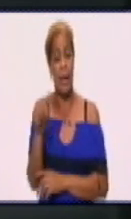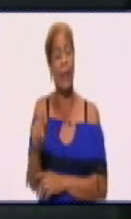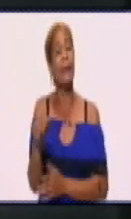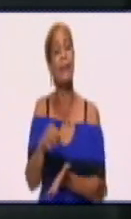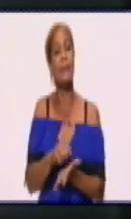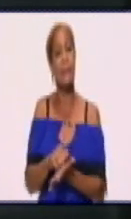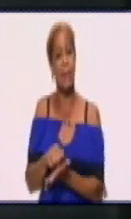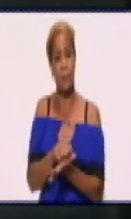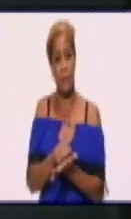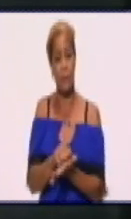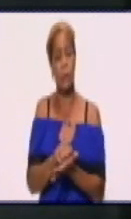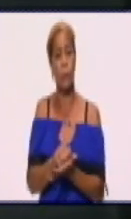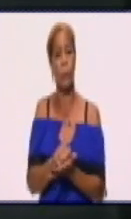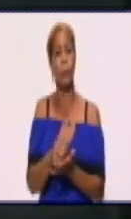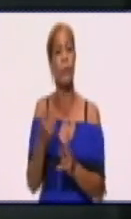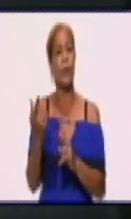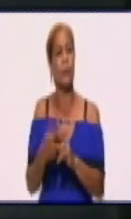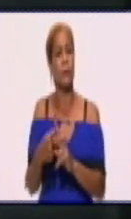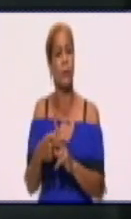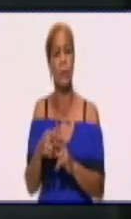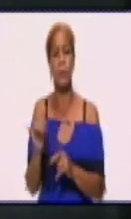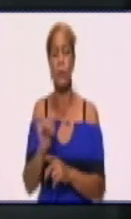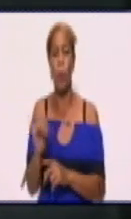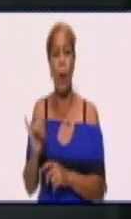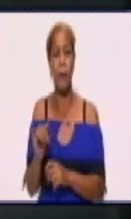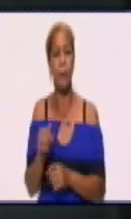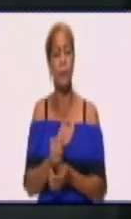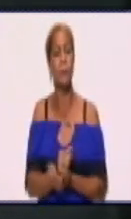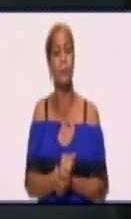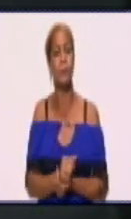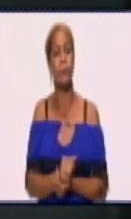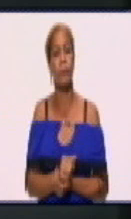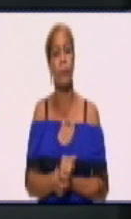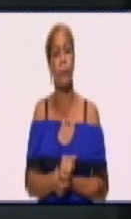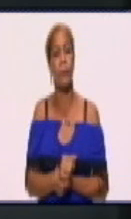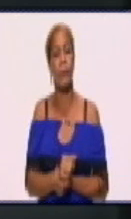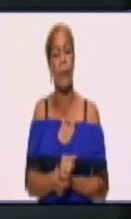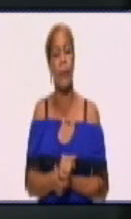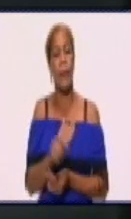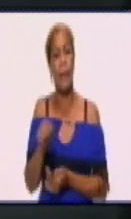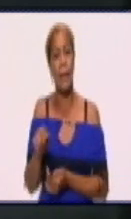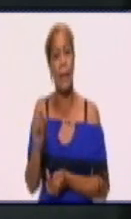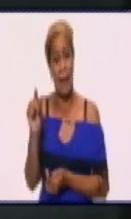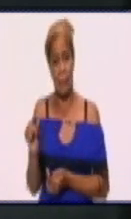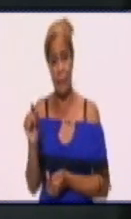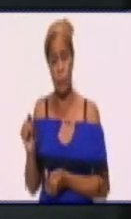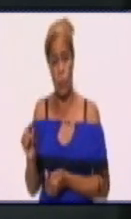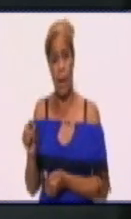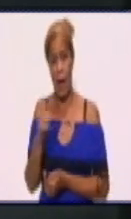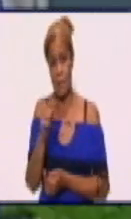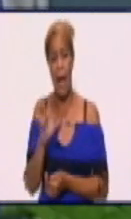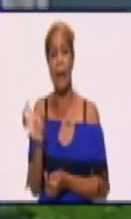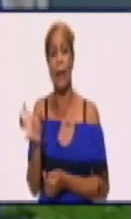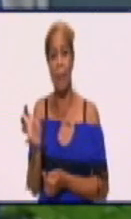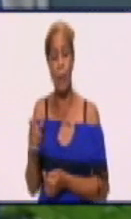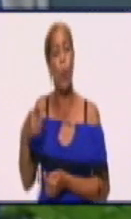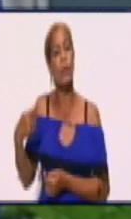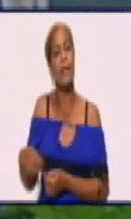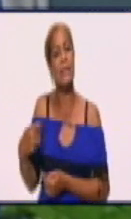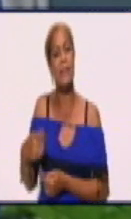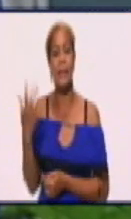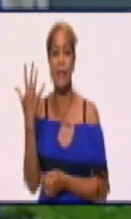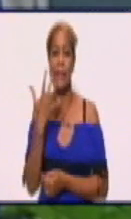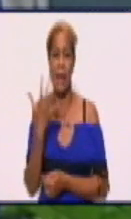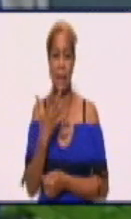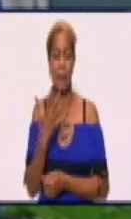y los roles que se le van a dar a las personas que la entidad decide quiénes son los que van a utilizar ese servicio yoandri vamos a poner una